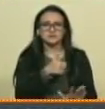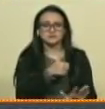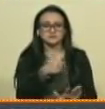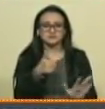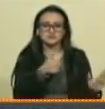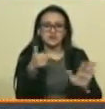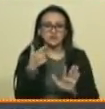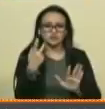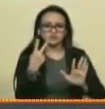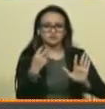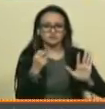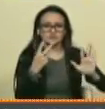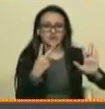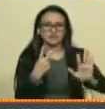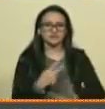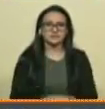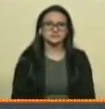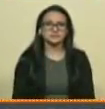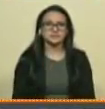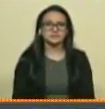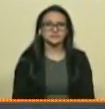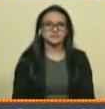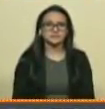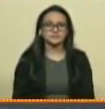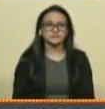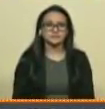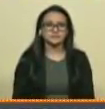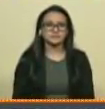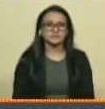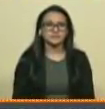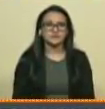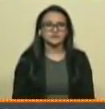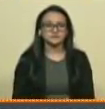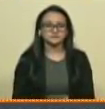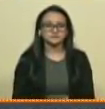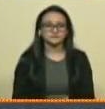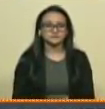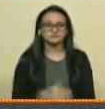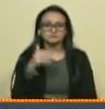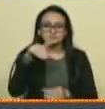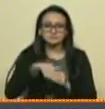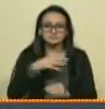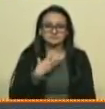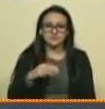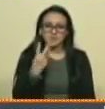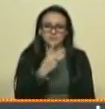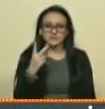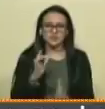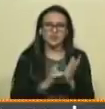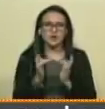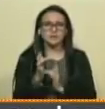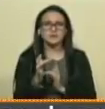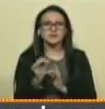20.710.607. Recalcando que el padrón electoral para las elecciones presidenciales del 22 de abril será